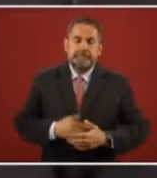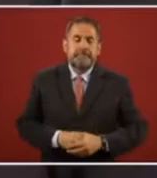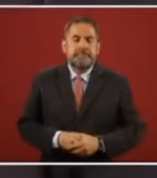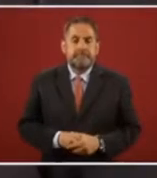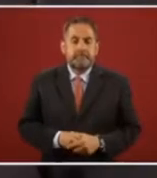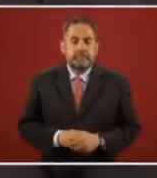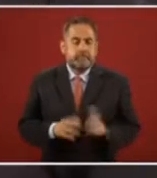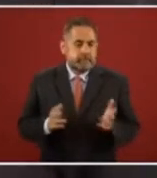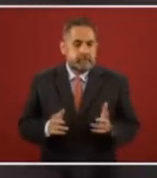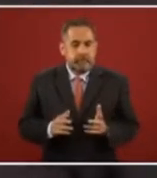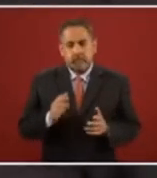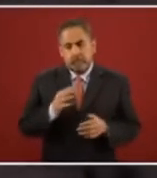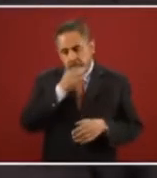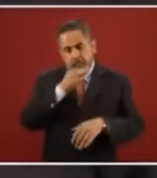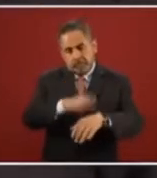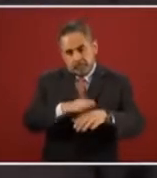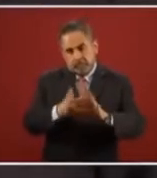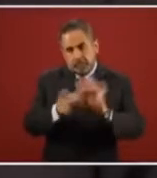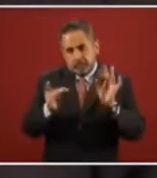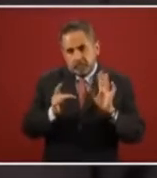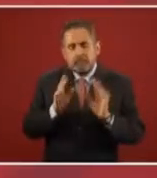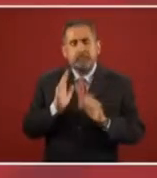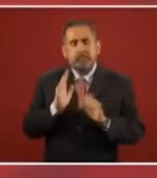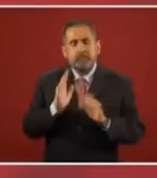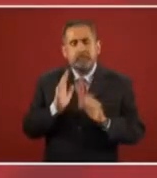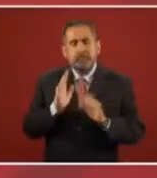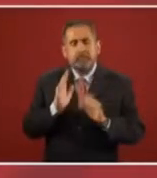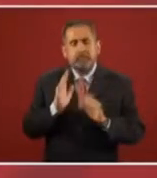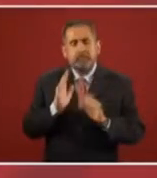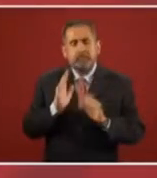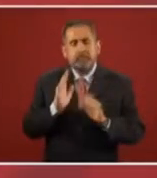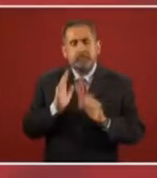lo que sí puedo adelantarles es que se ha avanzado